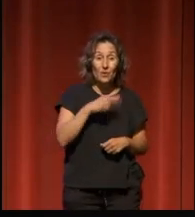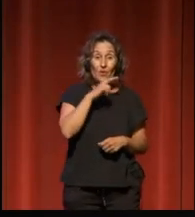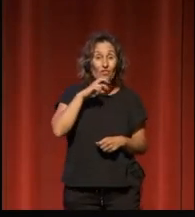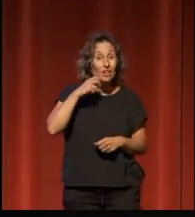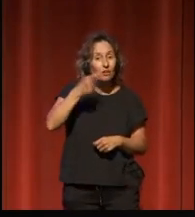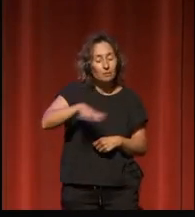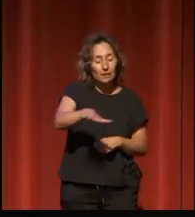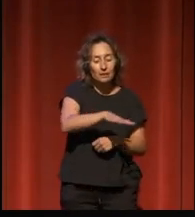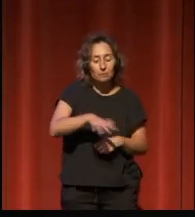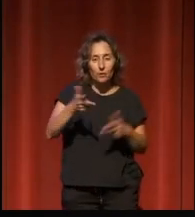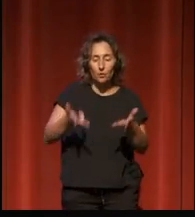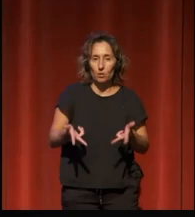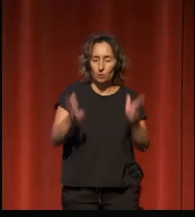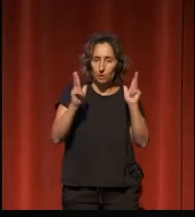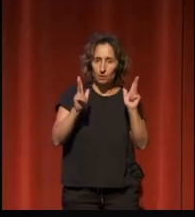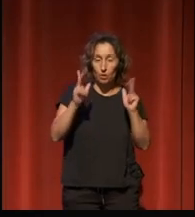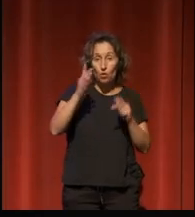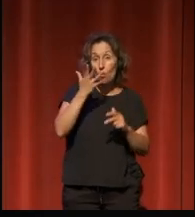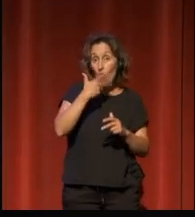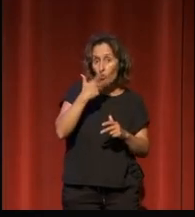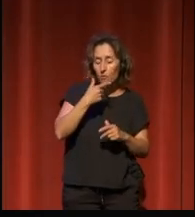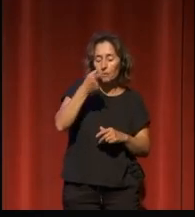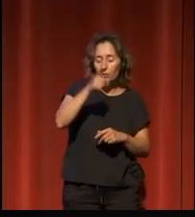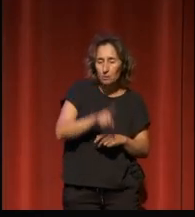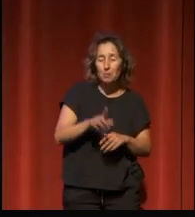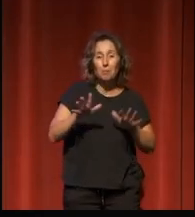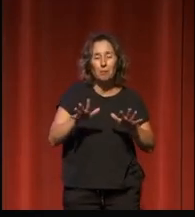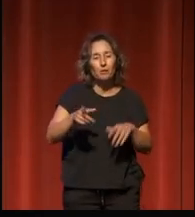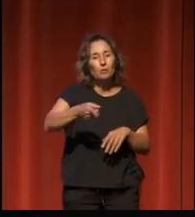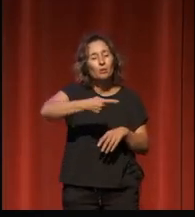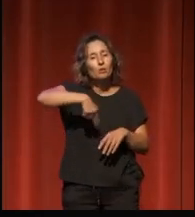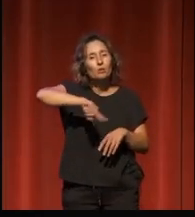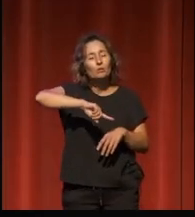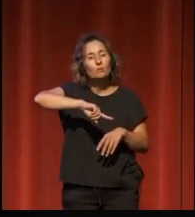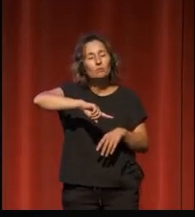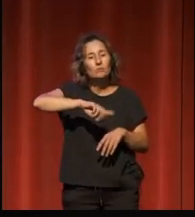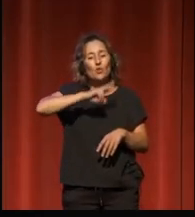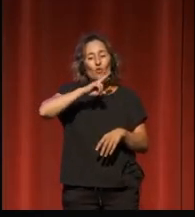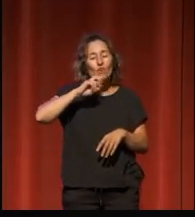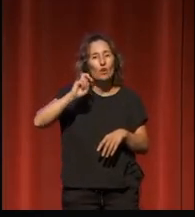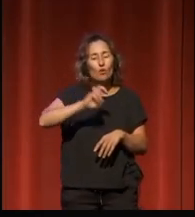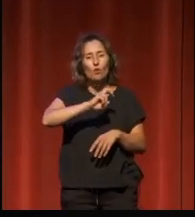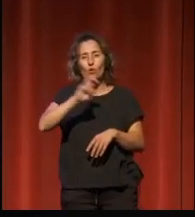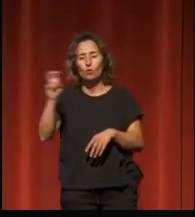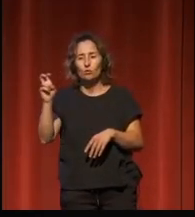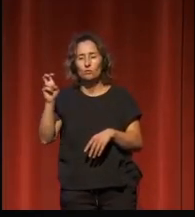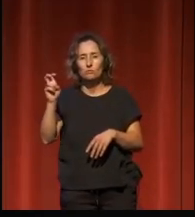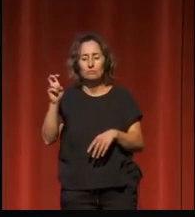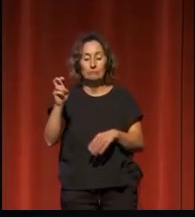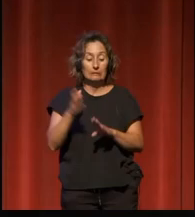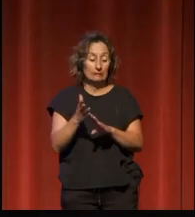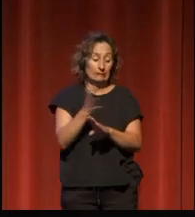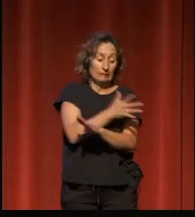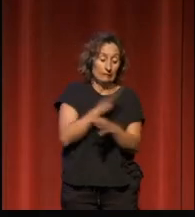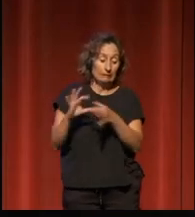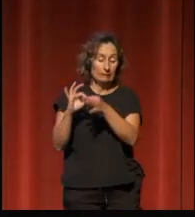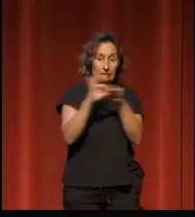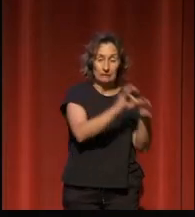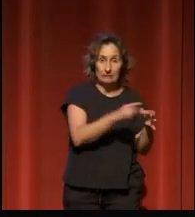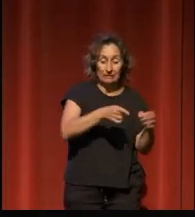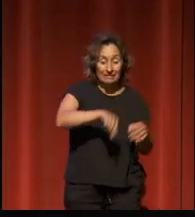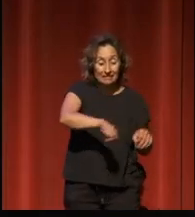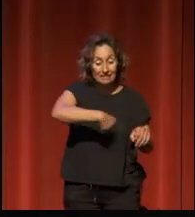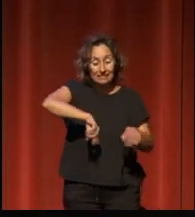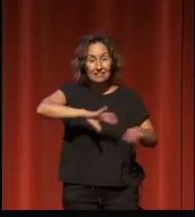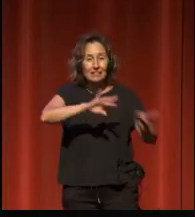de libertad y de conocimiento pero también como estandarte de otro valor que va muy unido a todo el anterior y que en esta tierra